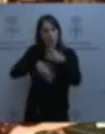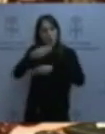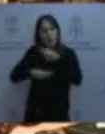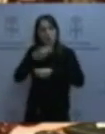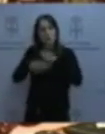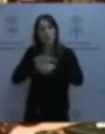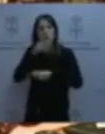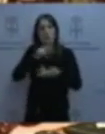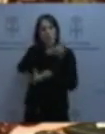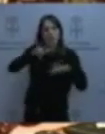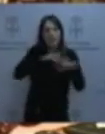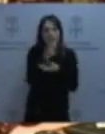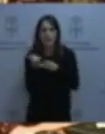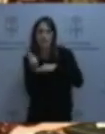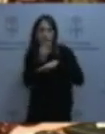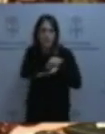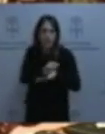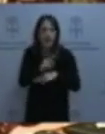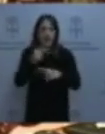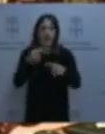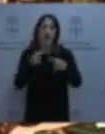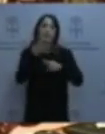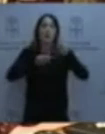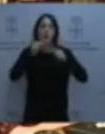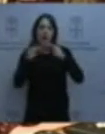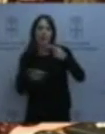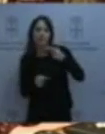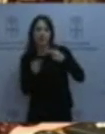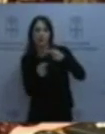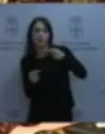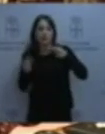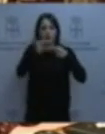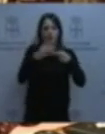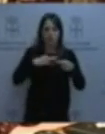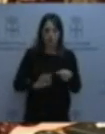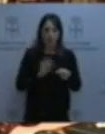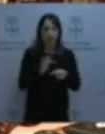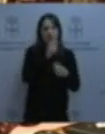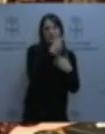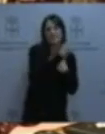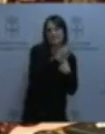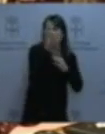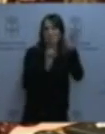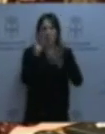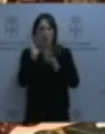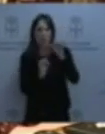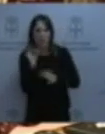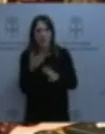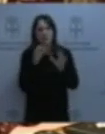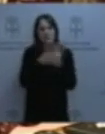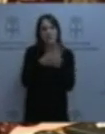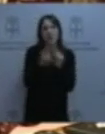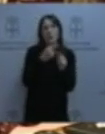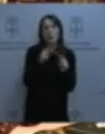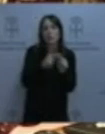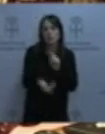que tenían y la dificultad de déficit. Había quitas entre el 20 y el 60%, un producto seguro para ellos que terminó convirtiéndose